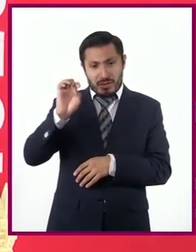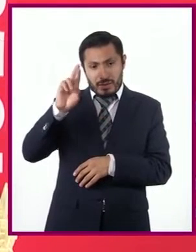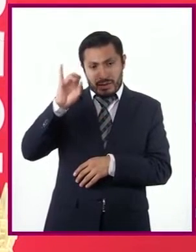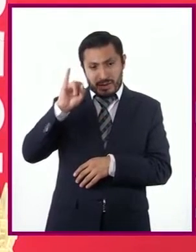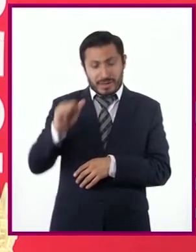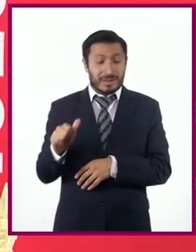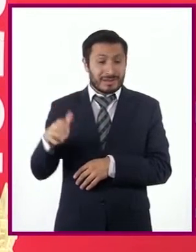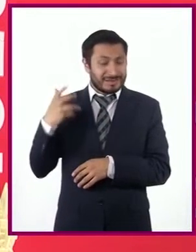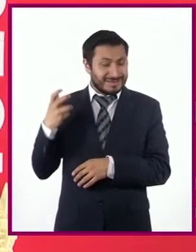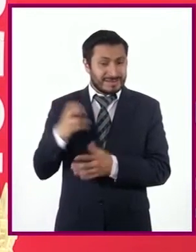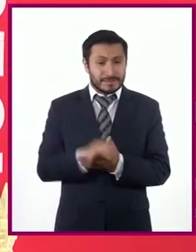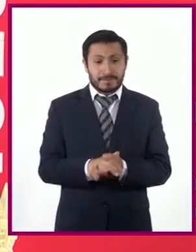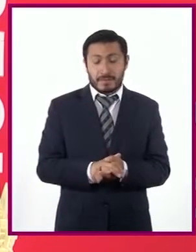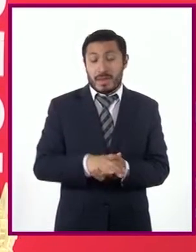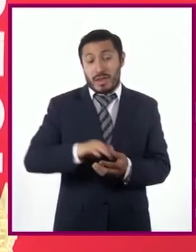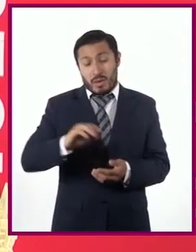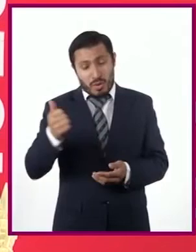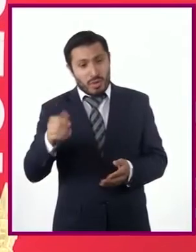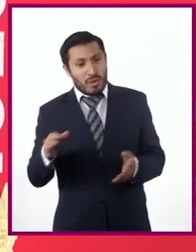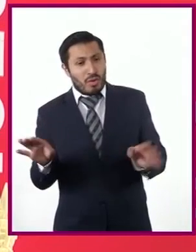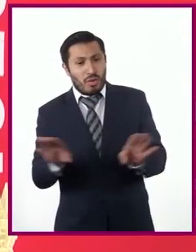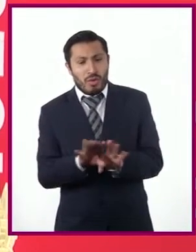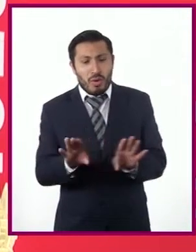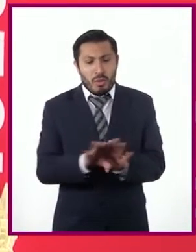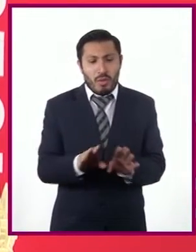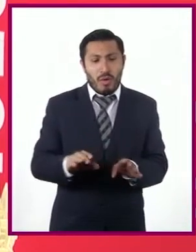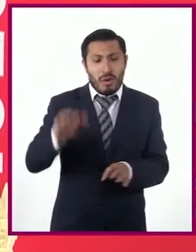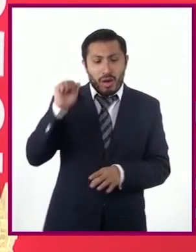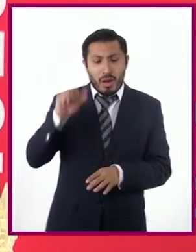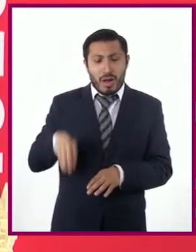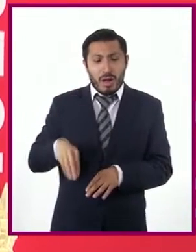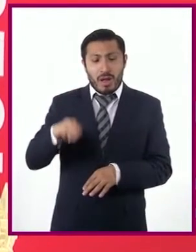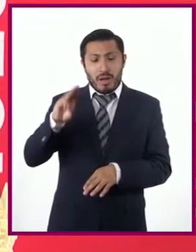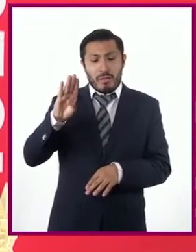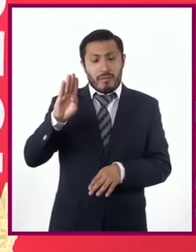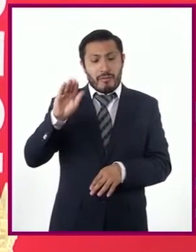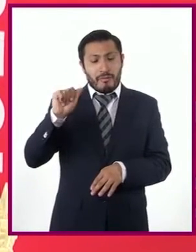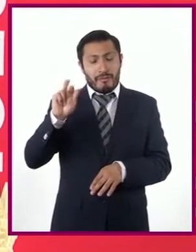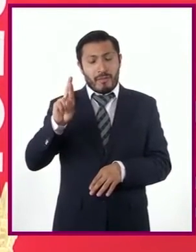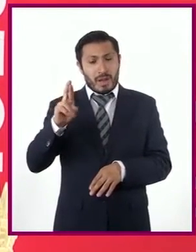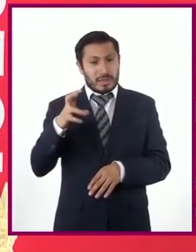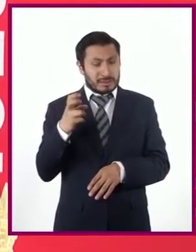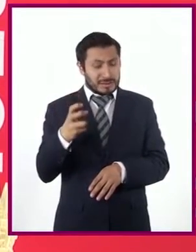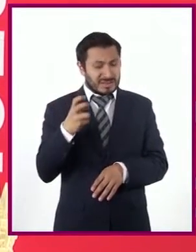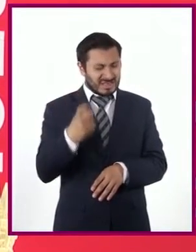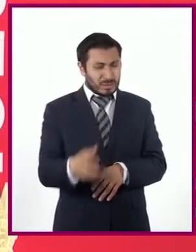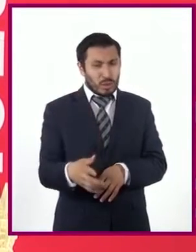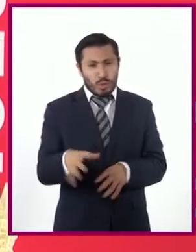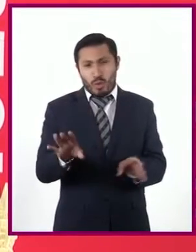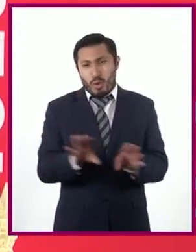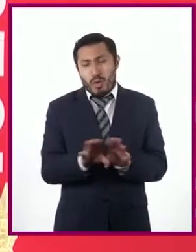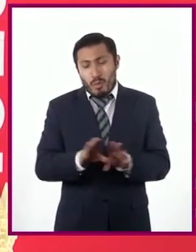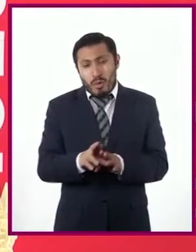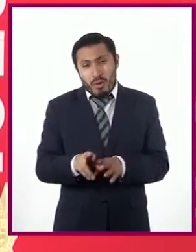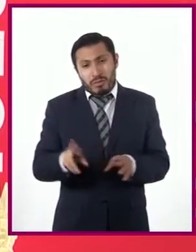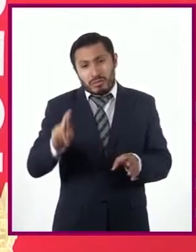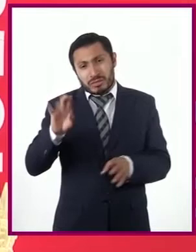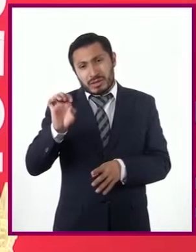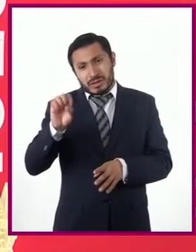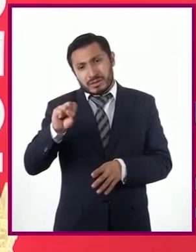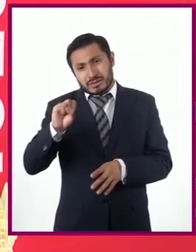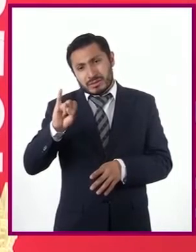O ese famoso tipo de fósil de las películas, la conservación en ámbar. El ámbar es resina